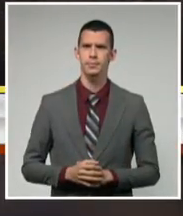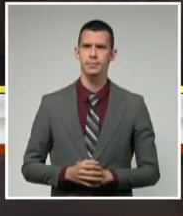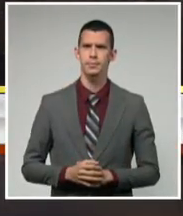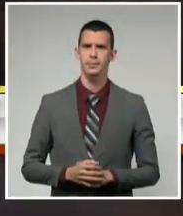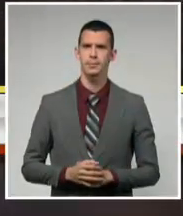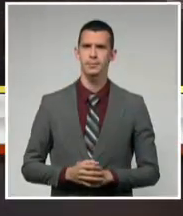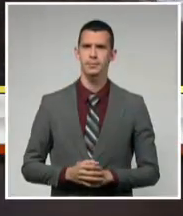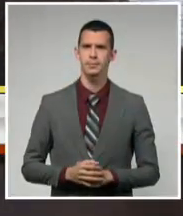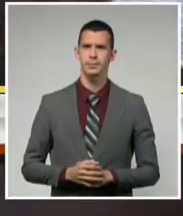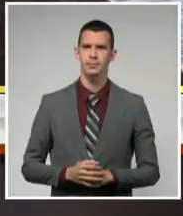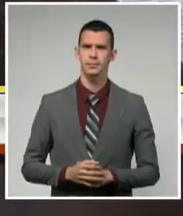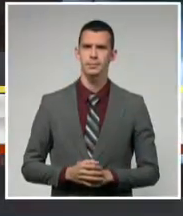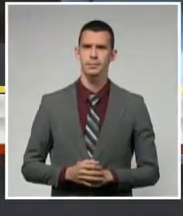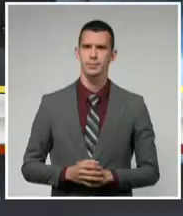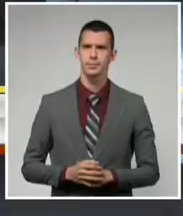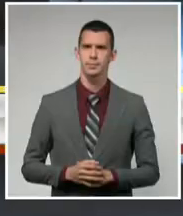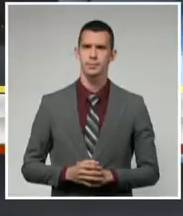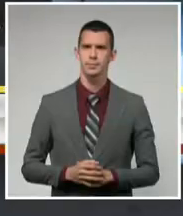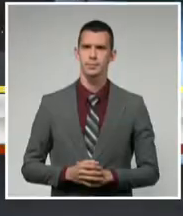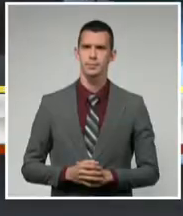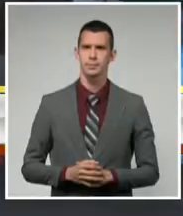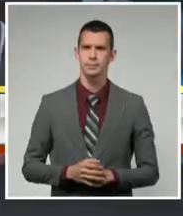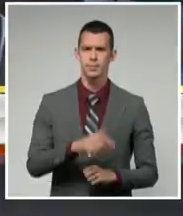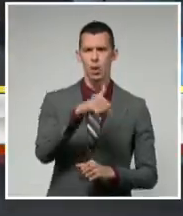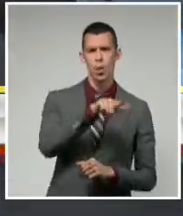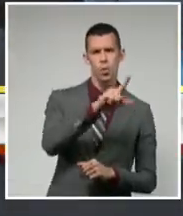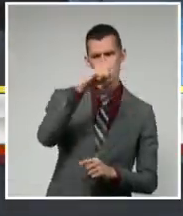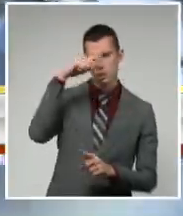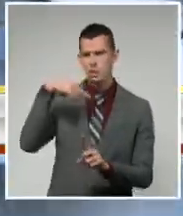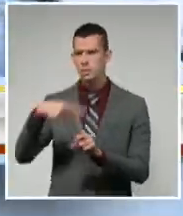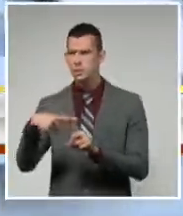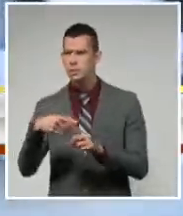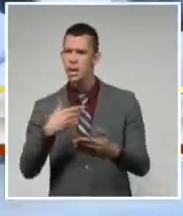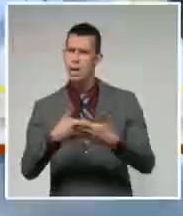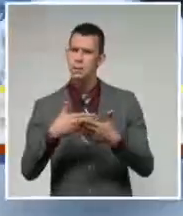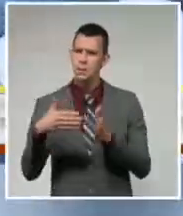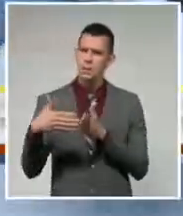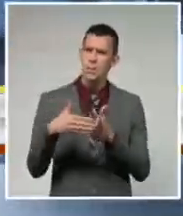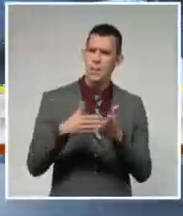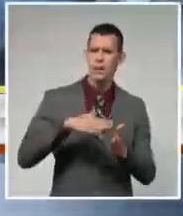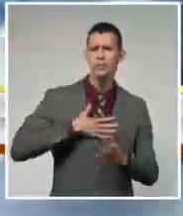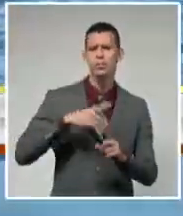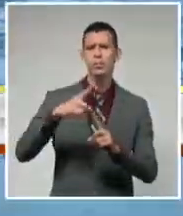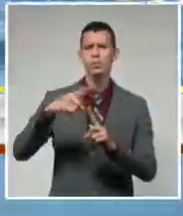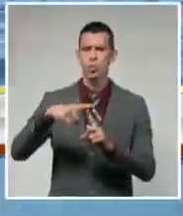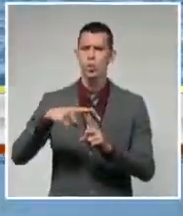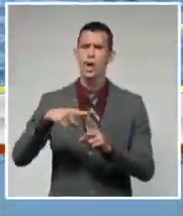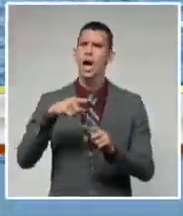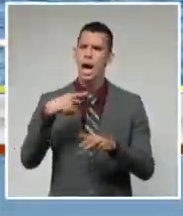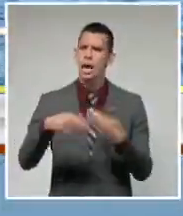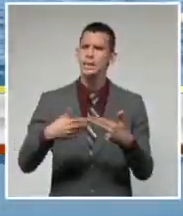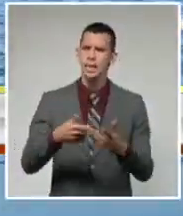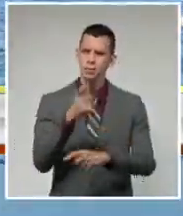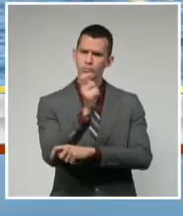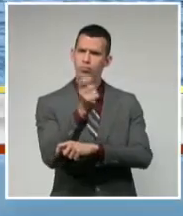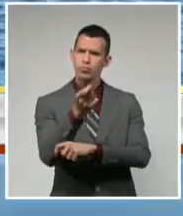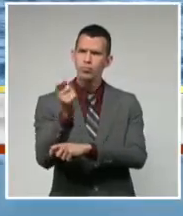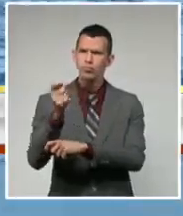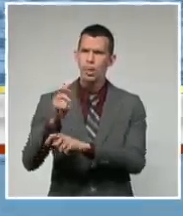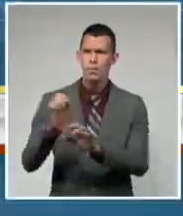Durante los meses de julio a septiembre, la empresa pesquera de Las Tunas realizó la corrida de la cojinúa con la captura